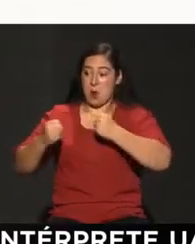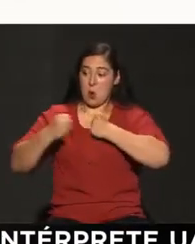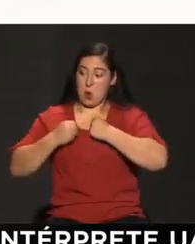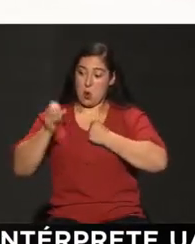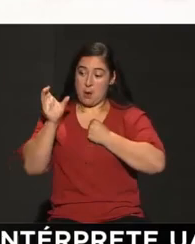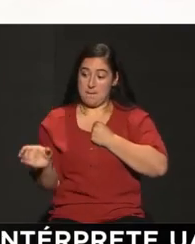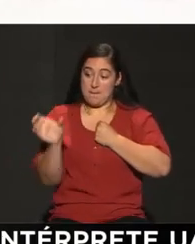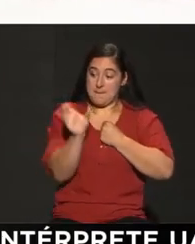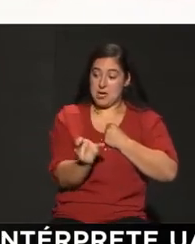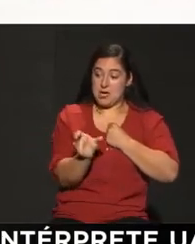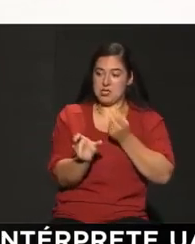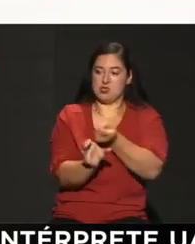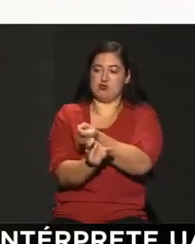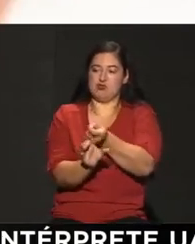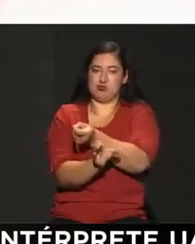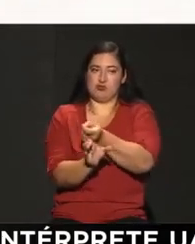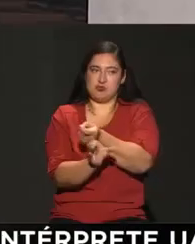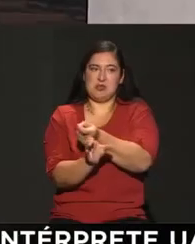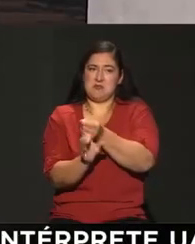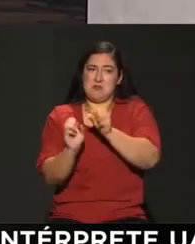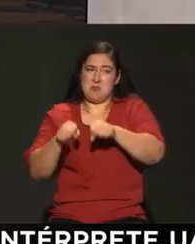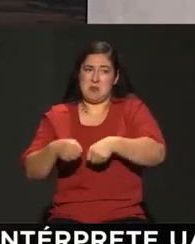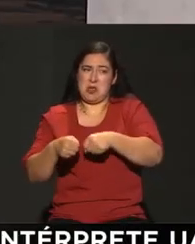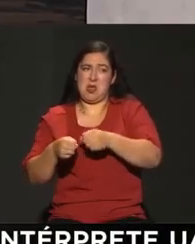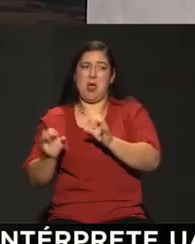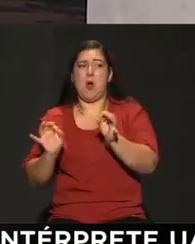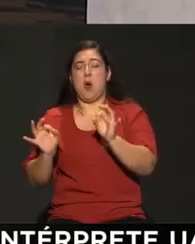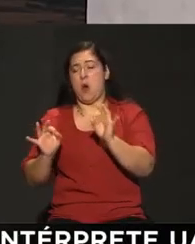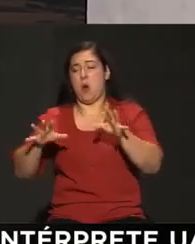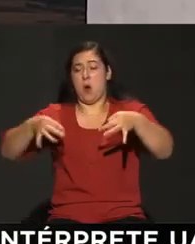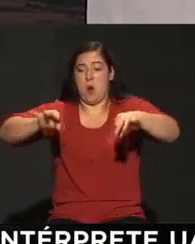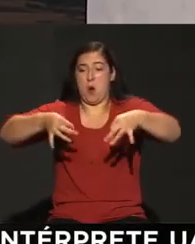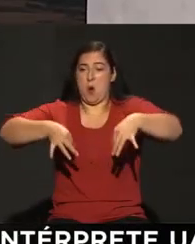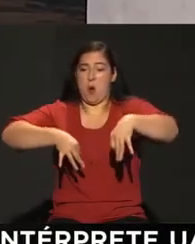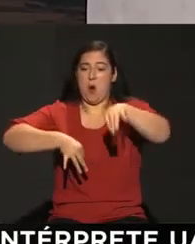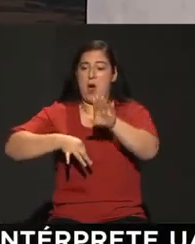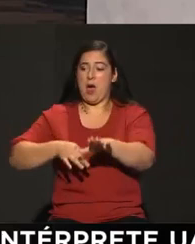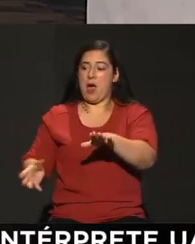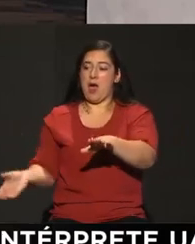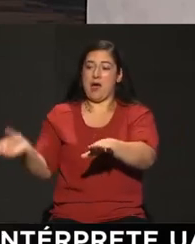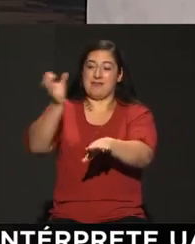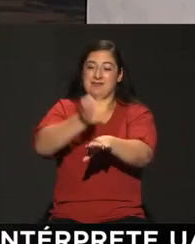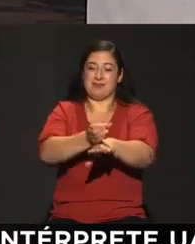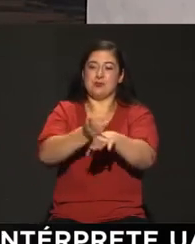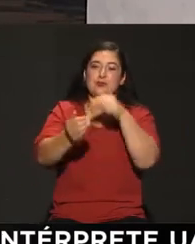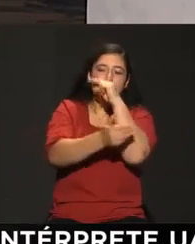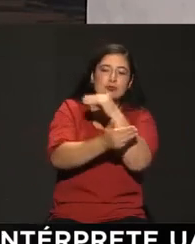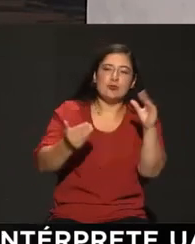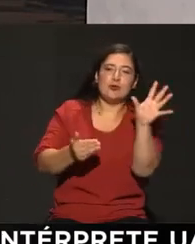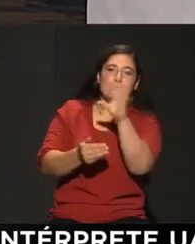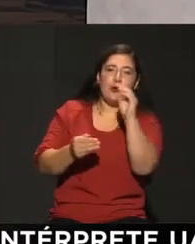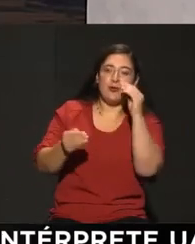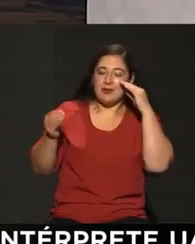pego. No, los pones cerquita uno del otro. No, si quieres, lo ponemos encima de la hoja de papel. Listo. Para que todos los niños, las niñas, las